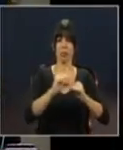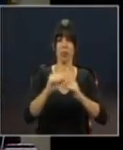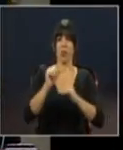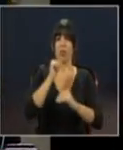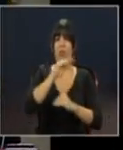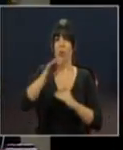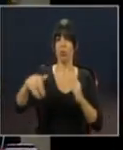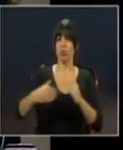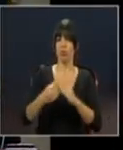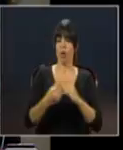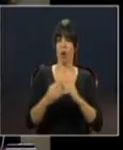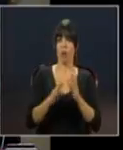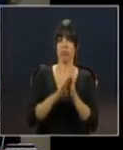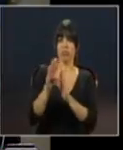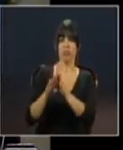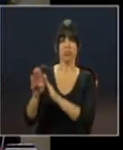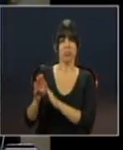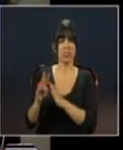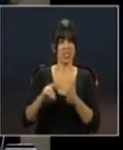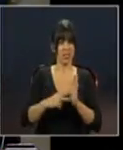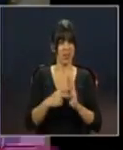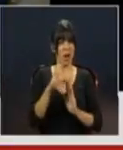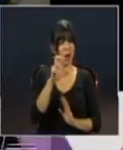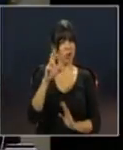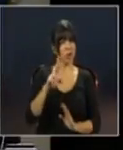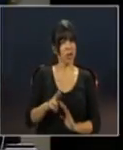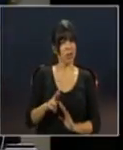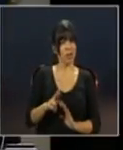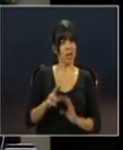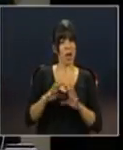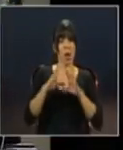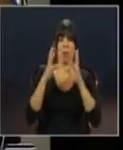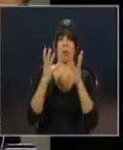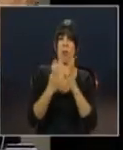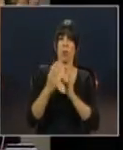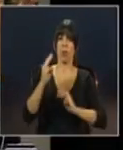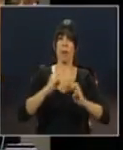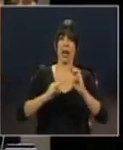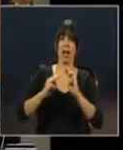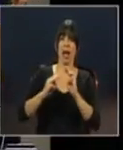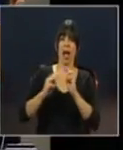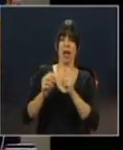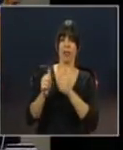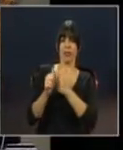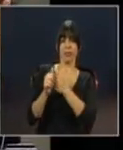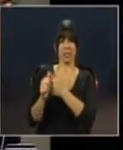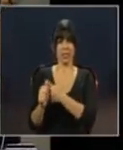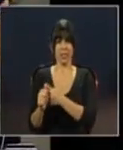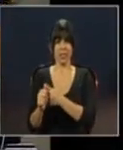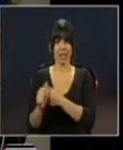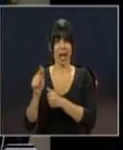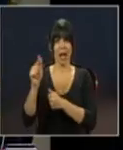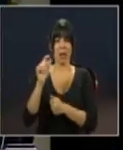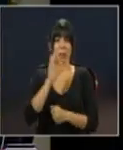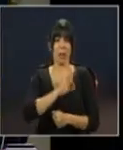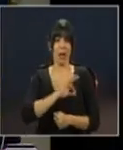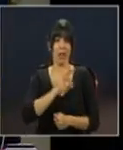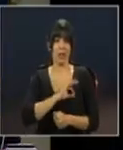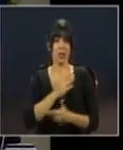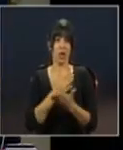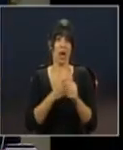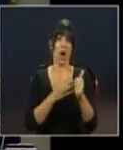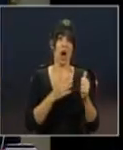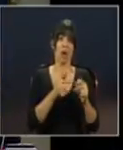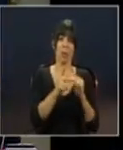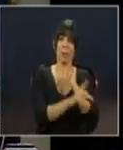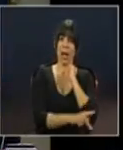ellos? ¿Es acaso que Costa Rica recibe del vaporoso mundo de los mercados un tratamiento preferente sobre otros países del